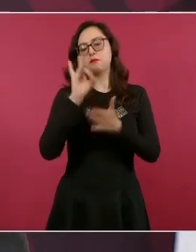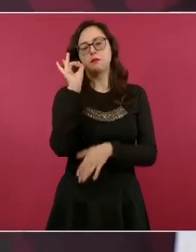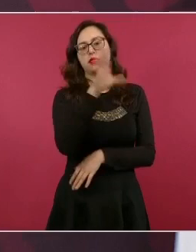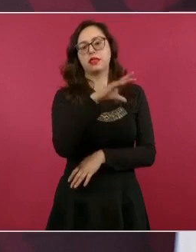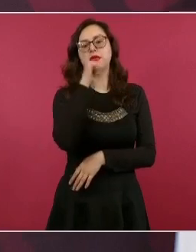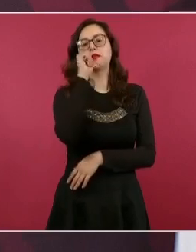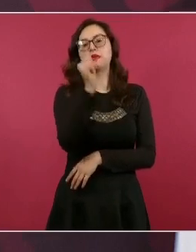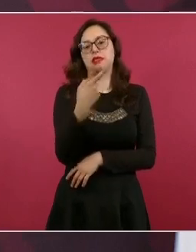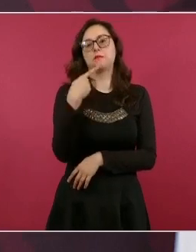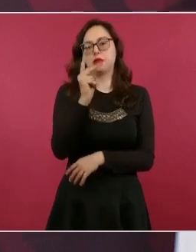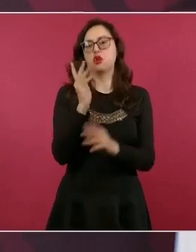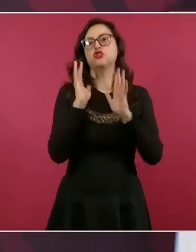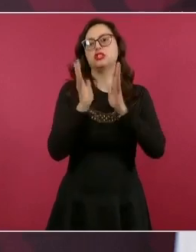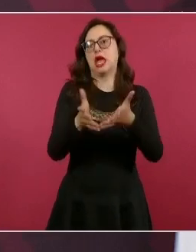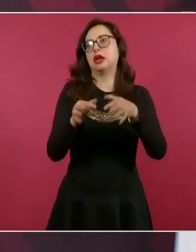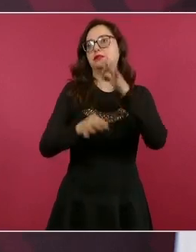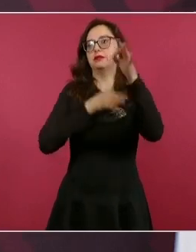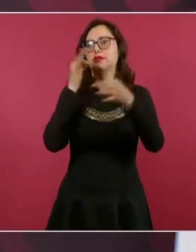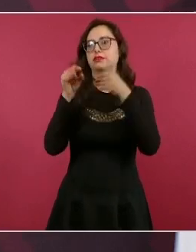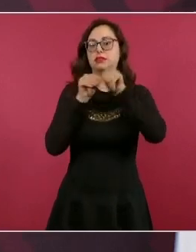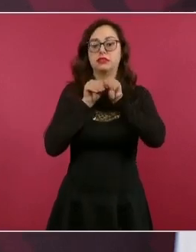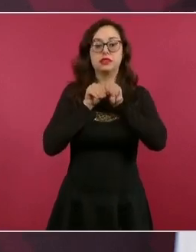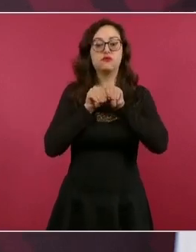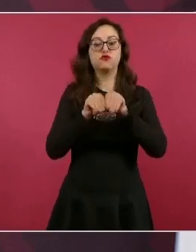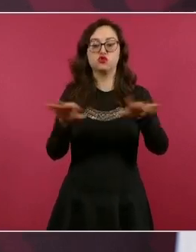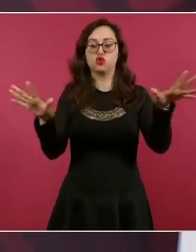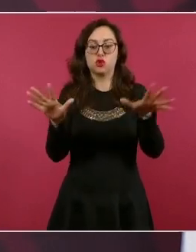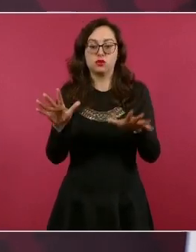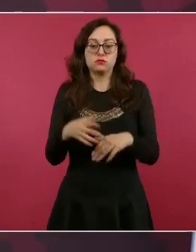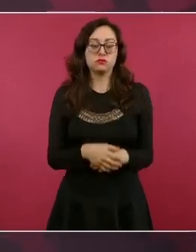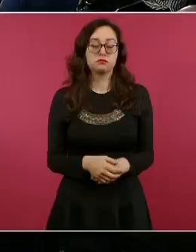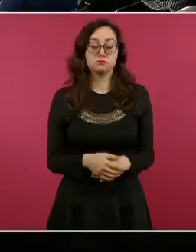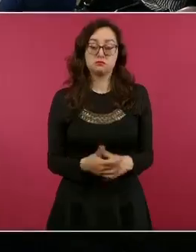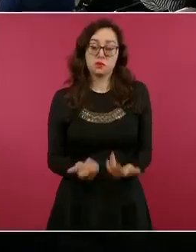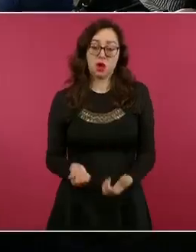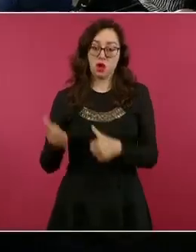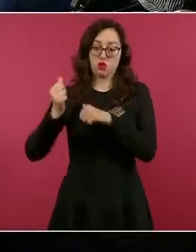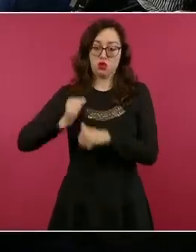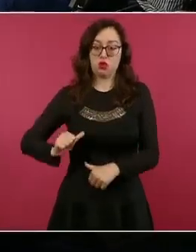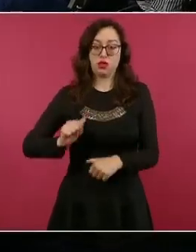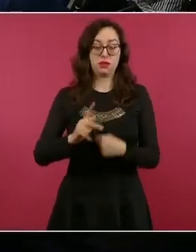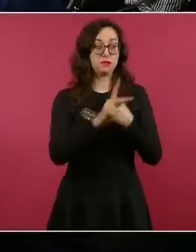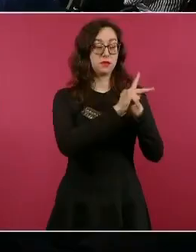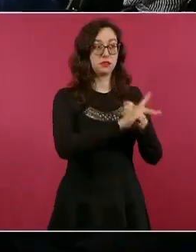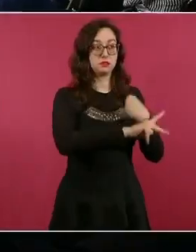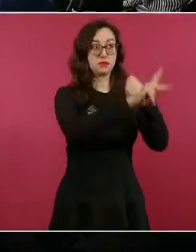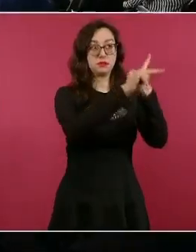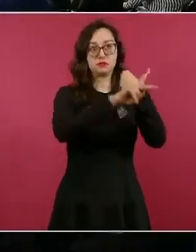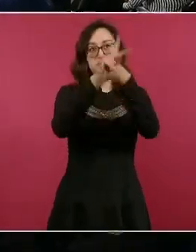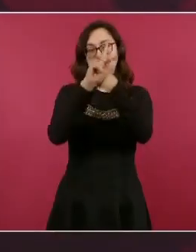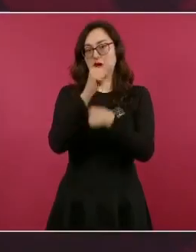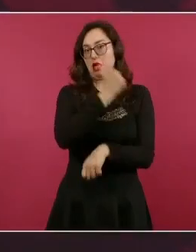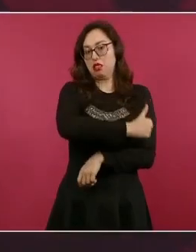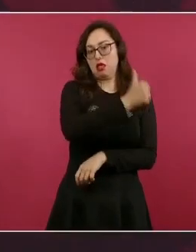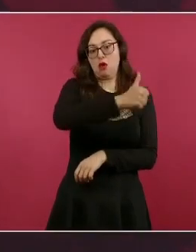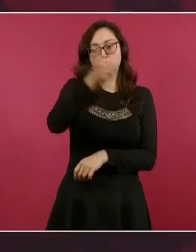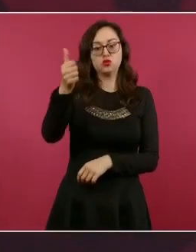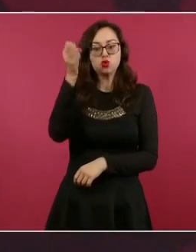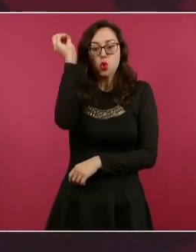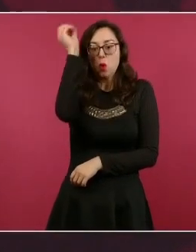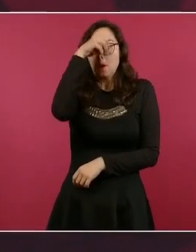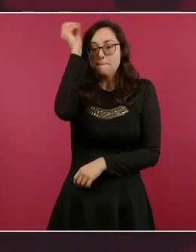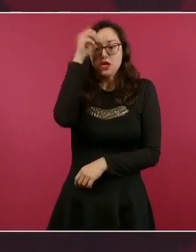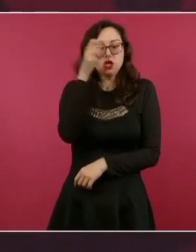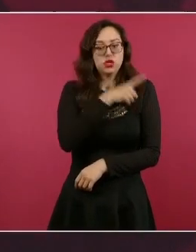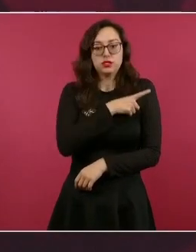y yo pienso que cada quien tiene que fijar su postura.